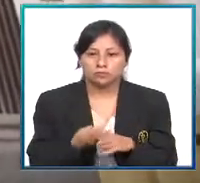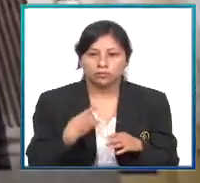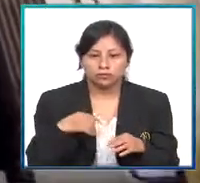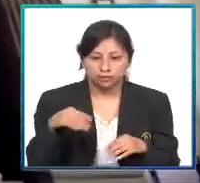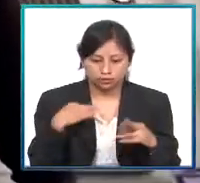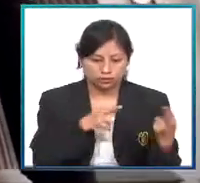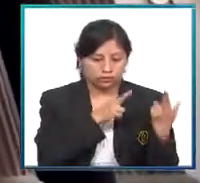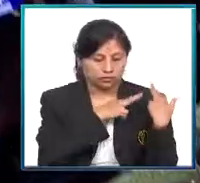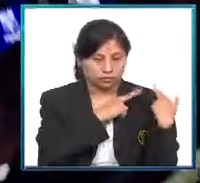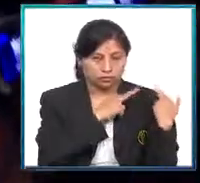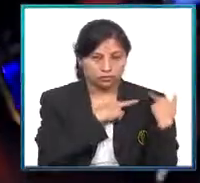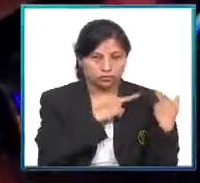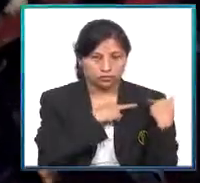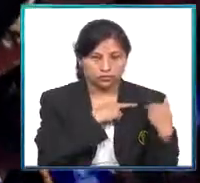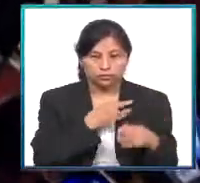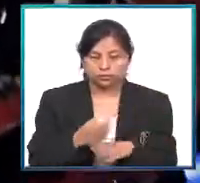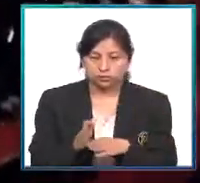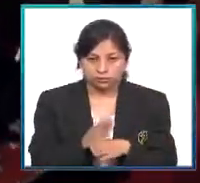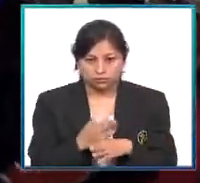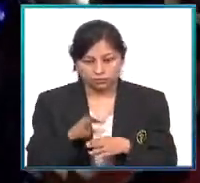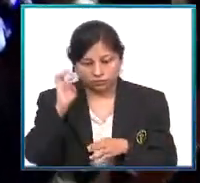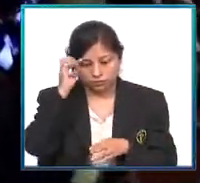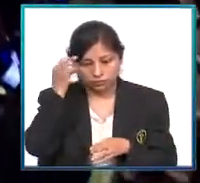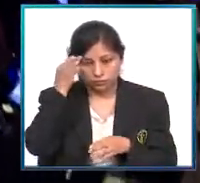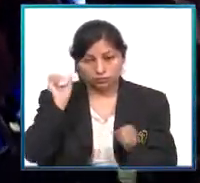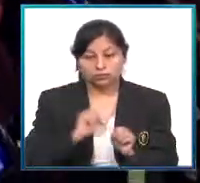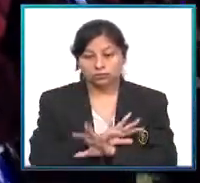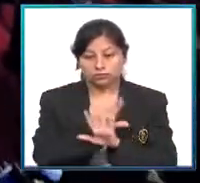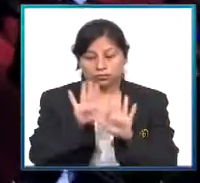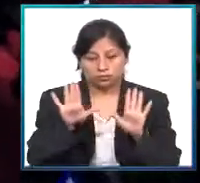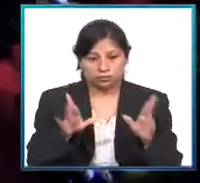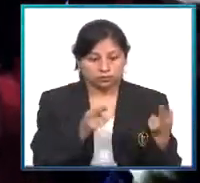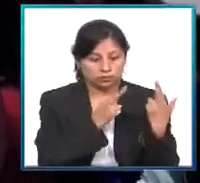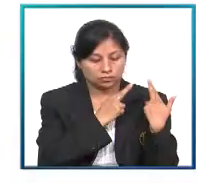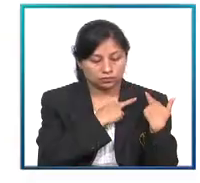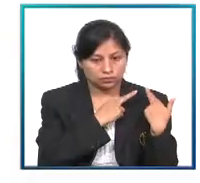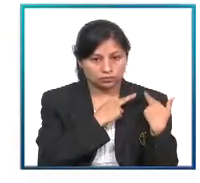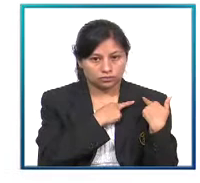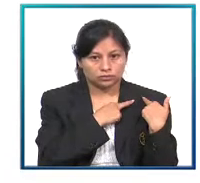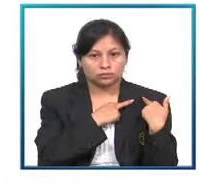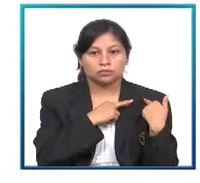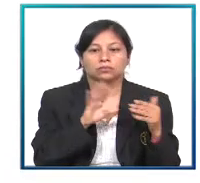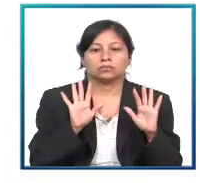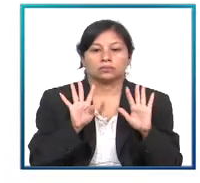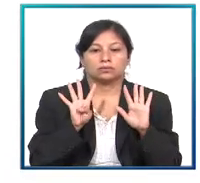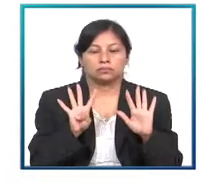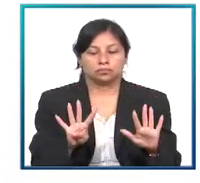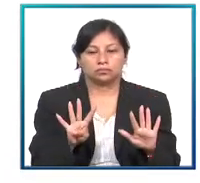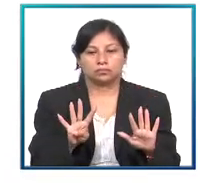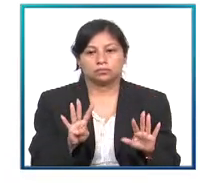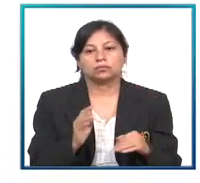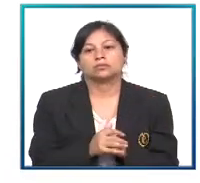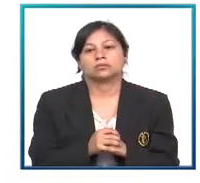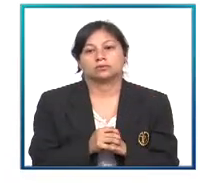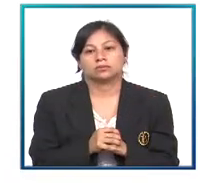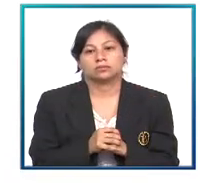forma responsable es parte de la política de transparencia y responsabilidad de la novena